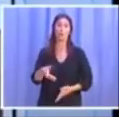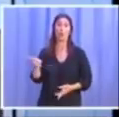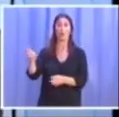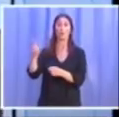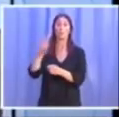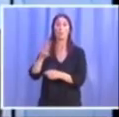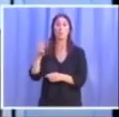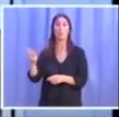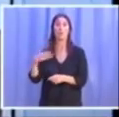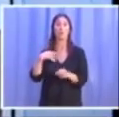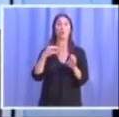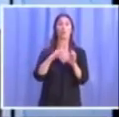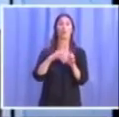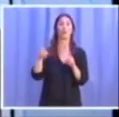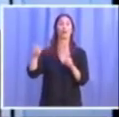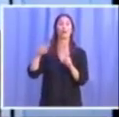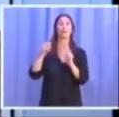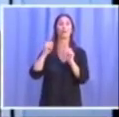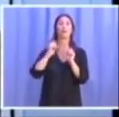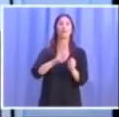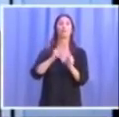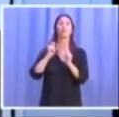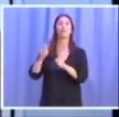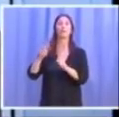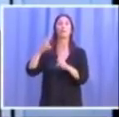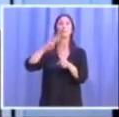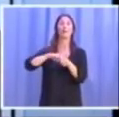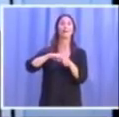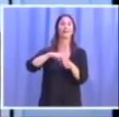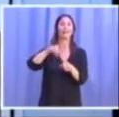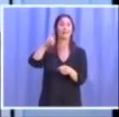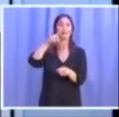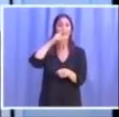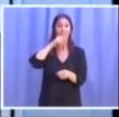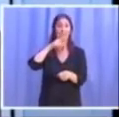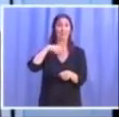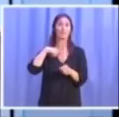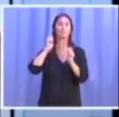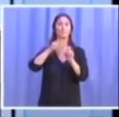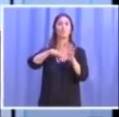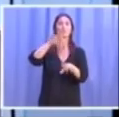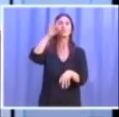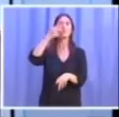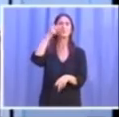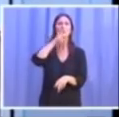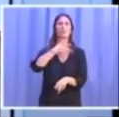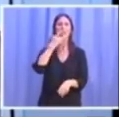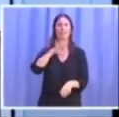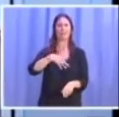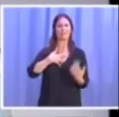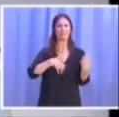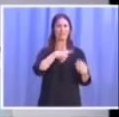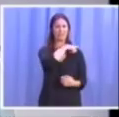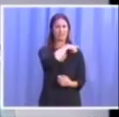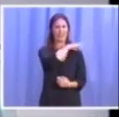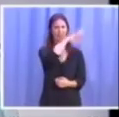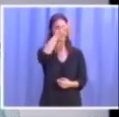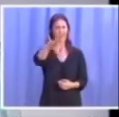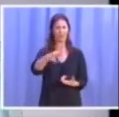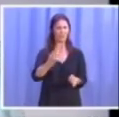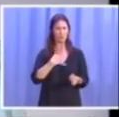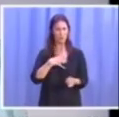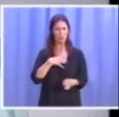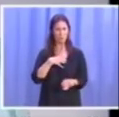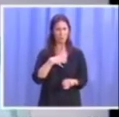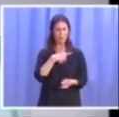Ciudadanos, que han nombrado una dirección del Parque Tecnológico de Ciencias de la Salud y nombran una persona de Sevilla. No hay nadie en Granada que pueda asumir